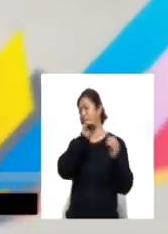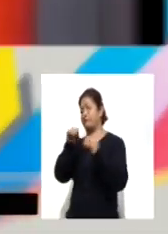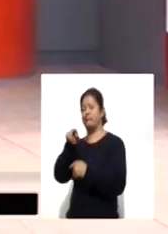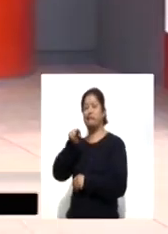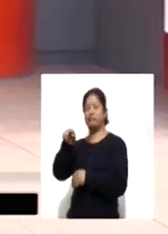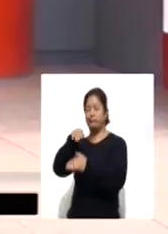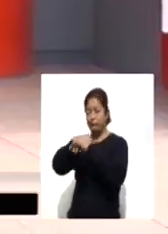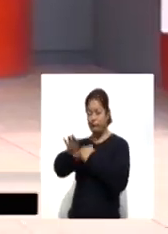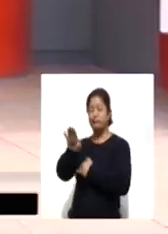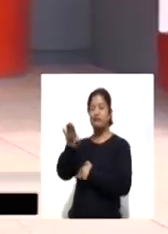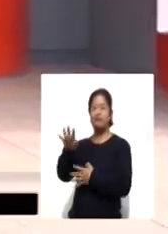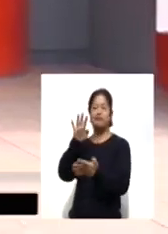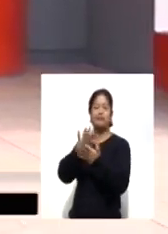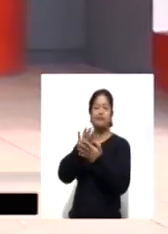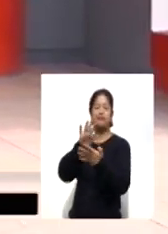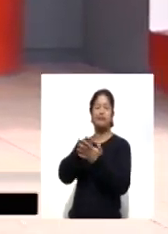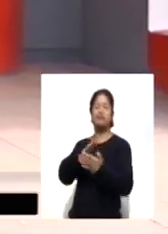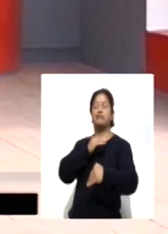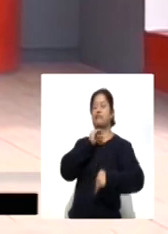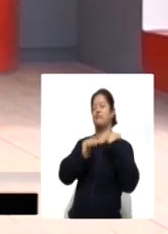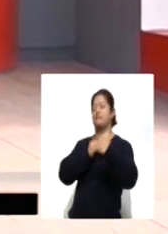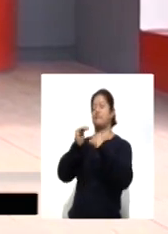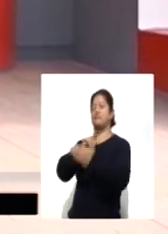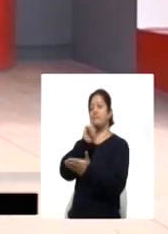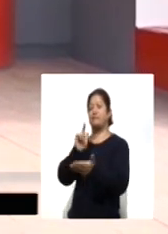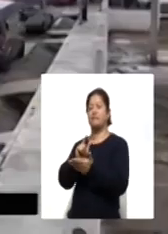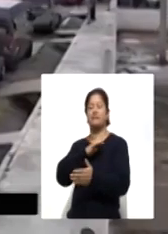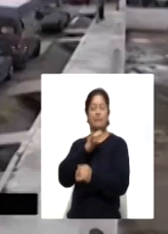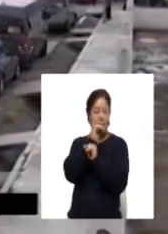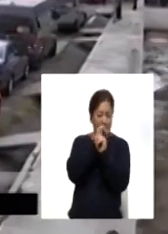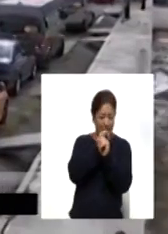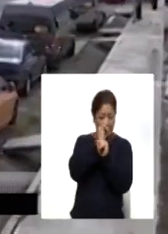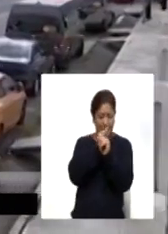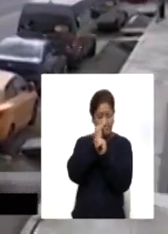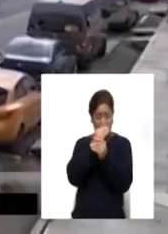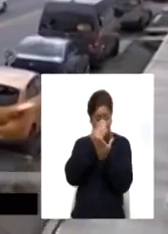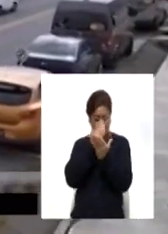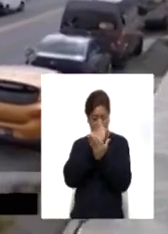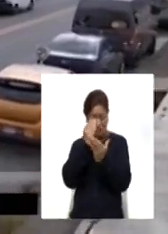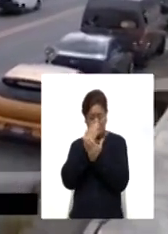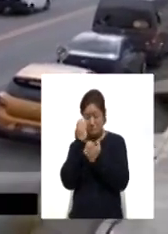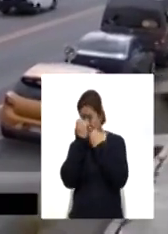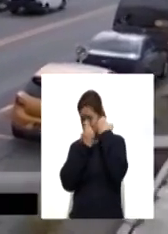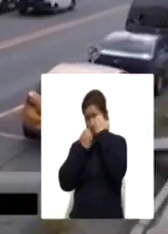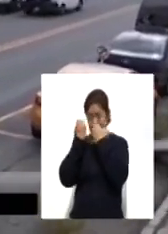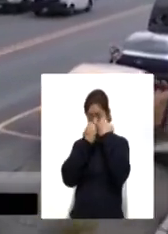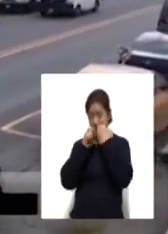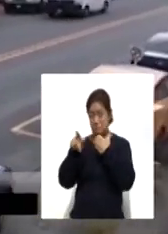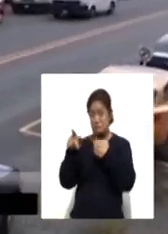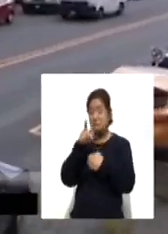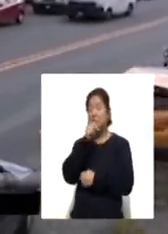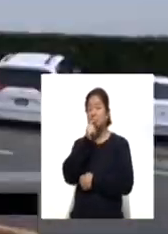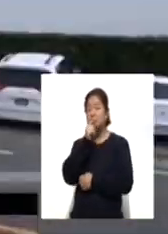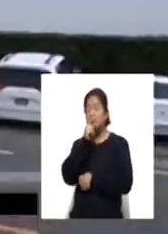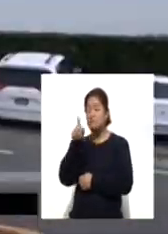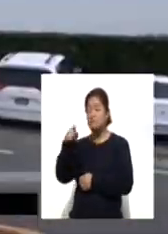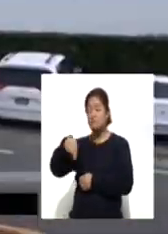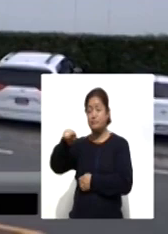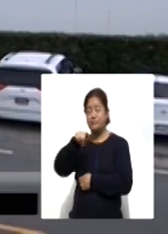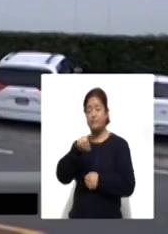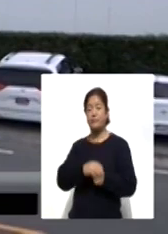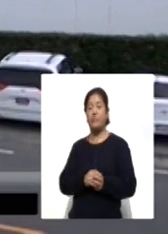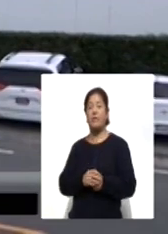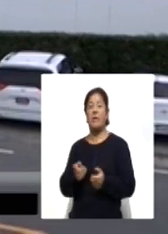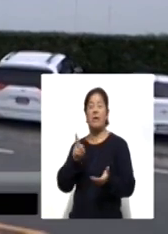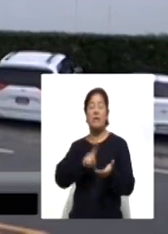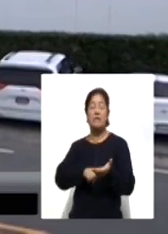legal. Los trabajos de inteligencia operativa, labores de campo y análisis de información permitieron a oficiales adscritos a la Unidad de Investigación de Delitos de